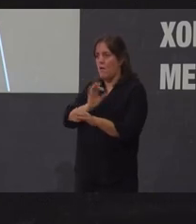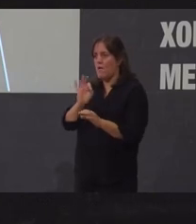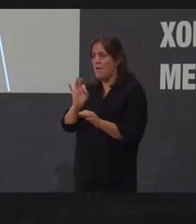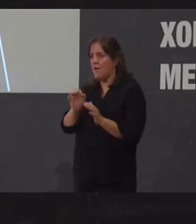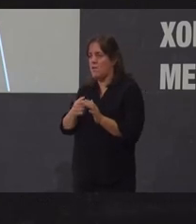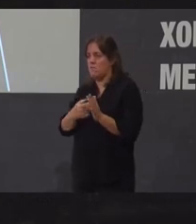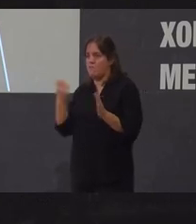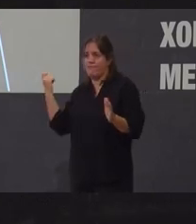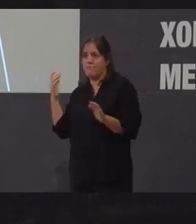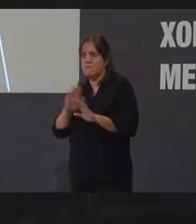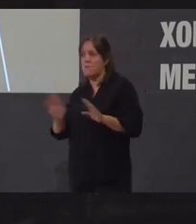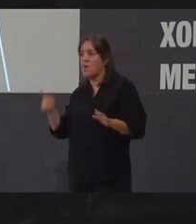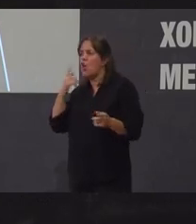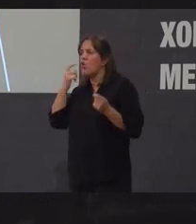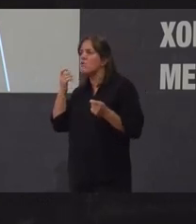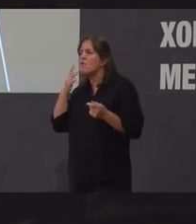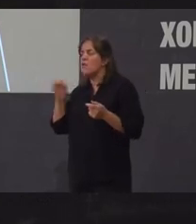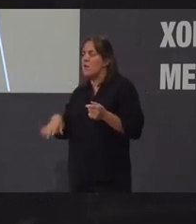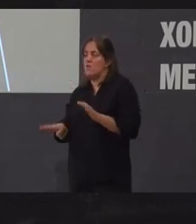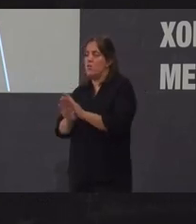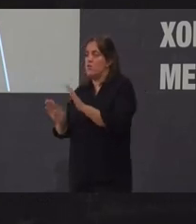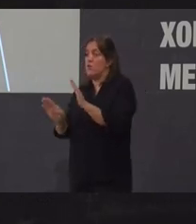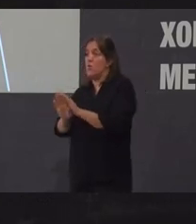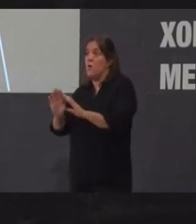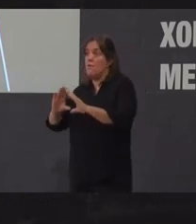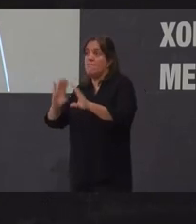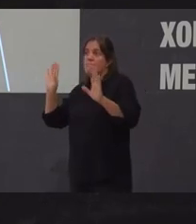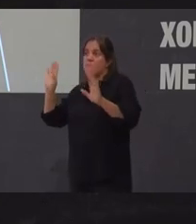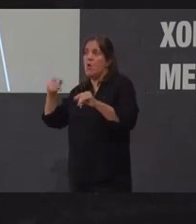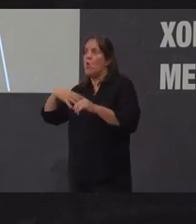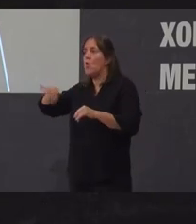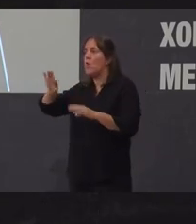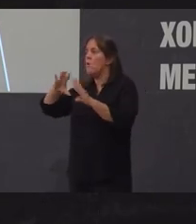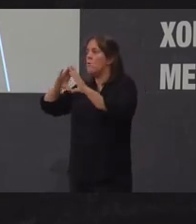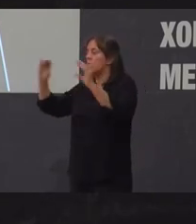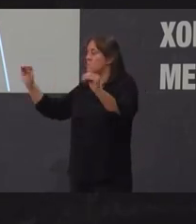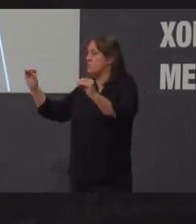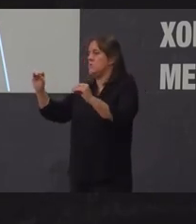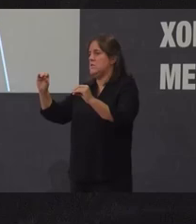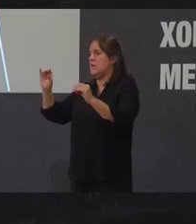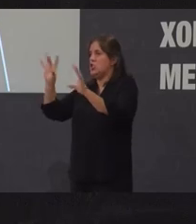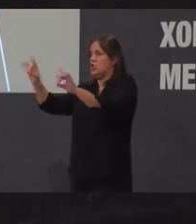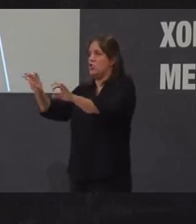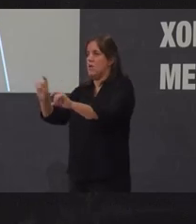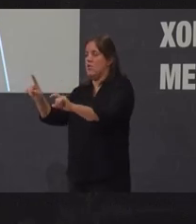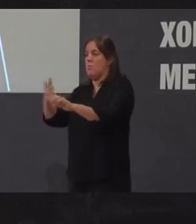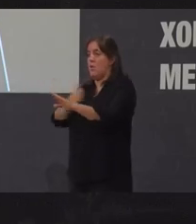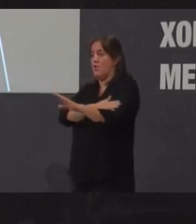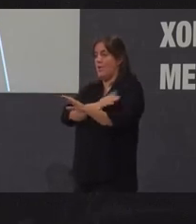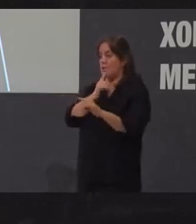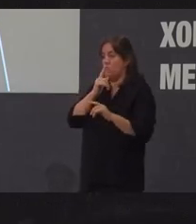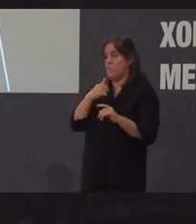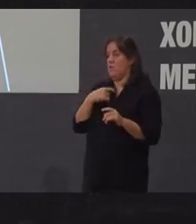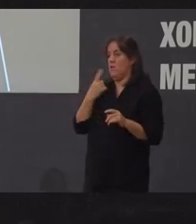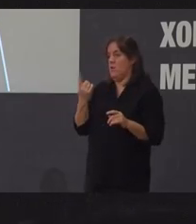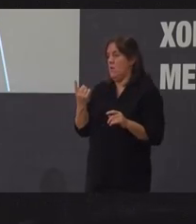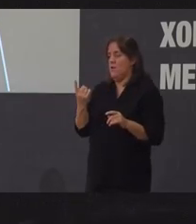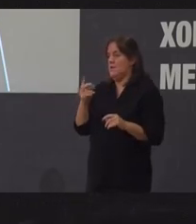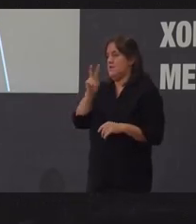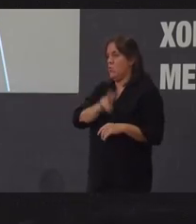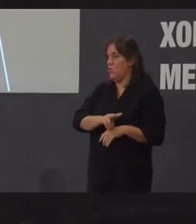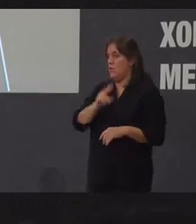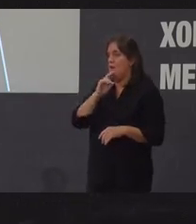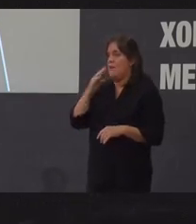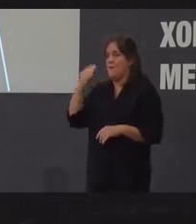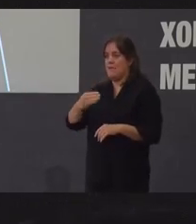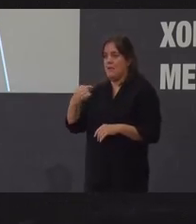estando baixo o seu control. Menos as universidades, toda a educación secundaria e bacharelato, 80% na